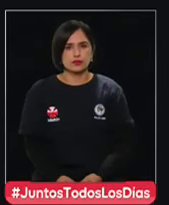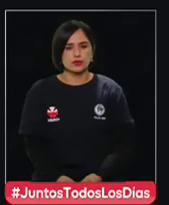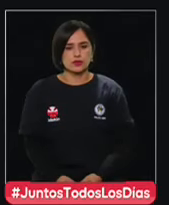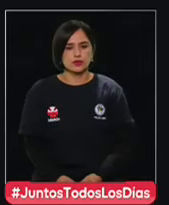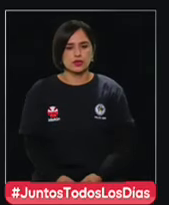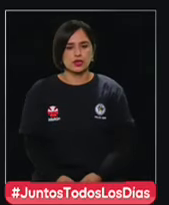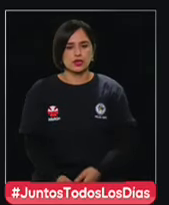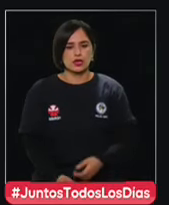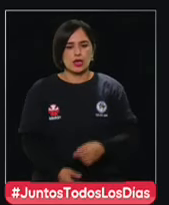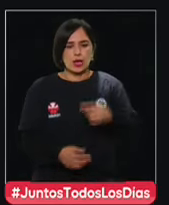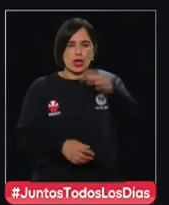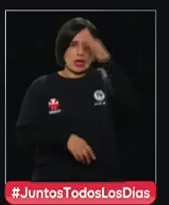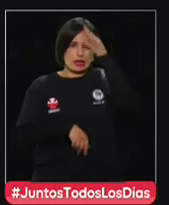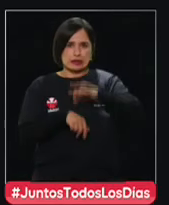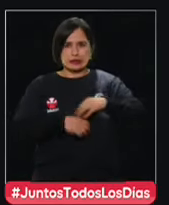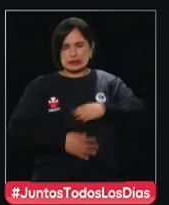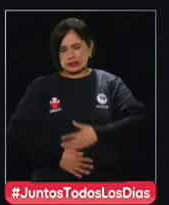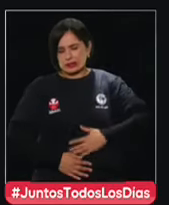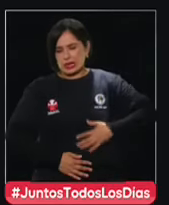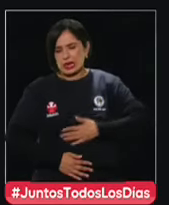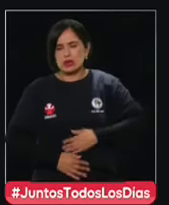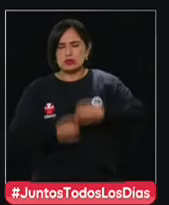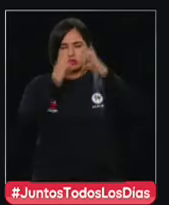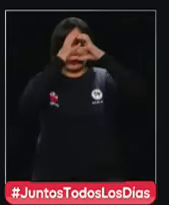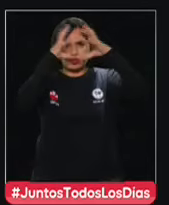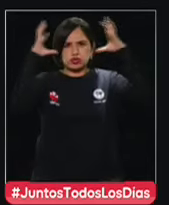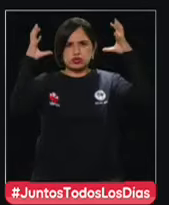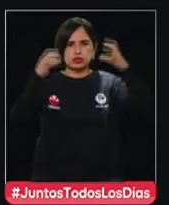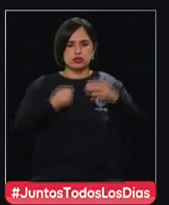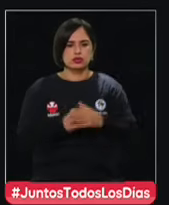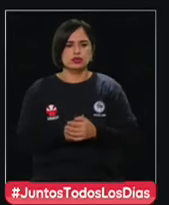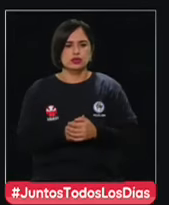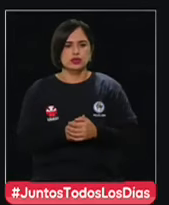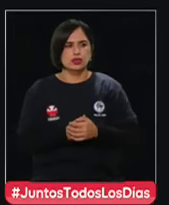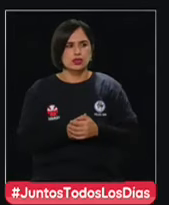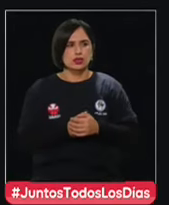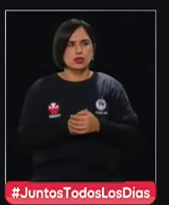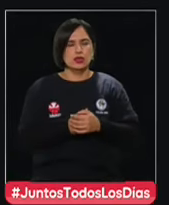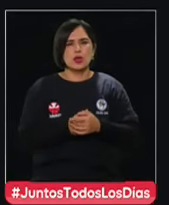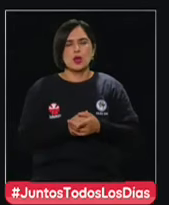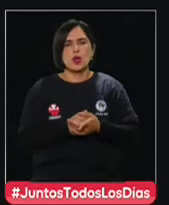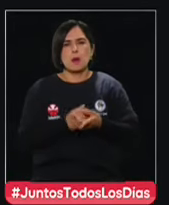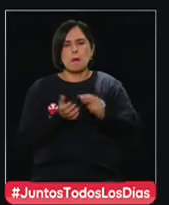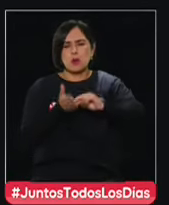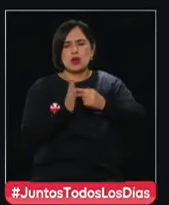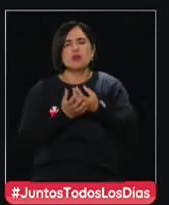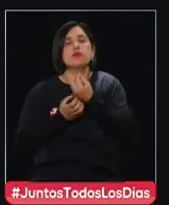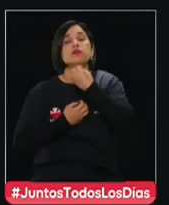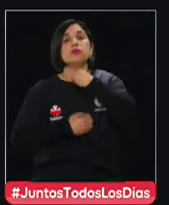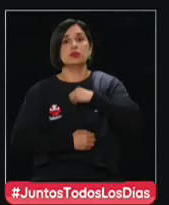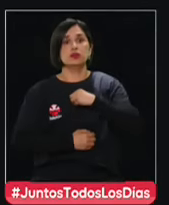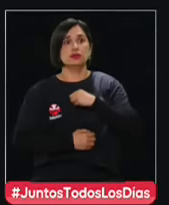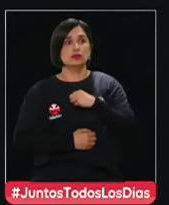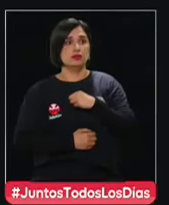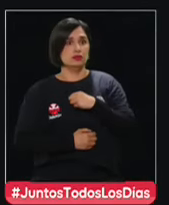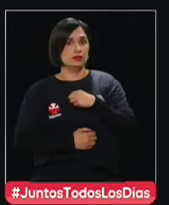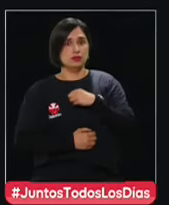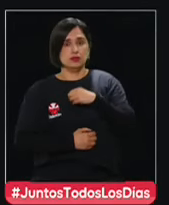Gastrostomía, hidrocefalia, trastorno de deglución. No era mi área. Yo soy profesora.